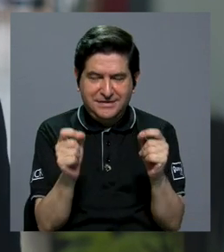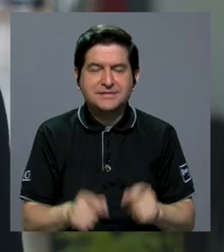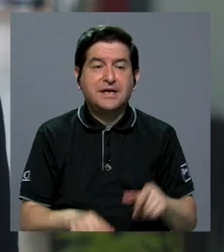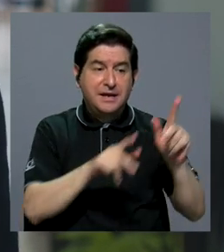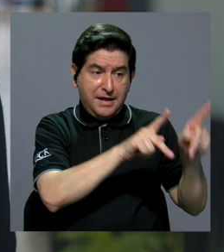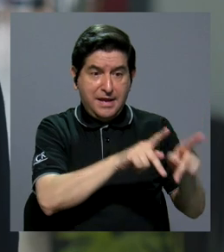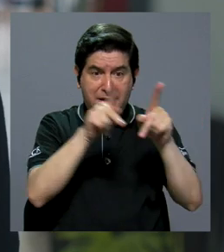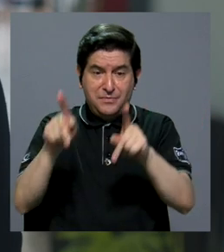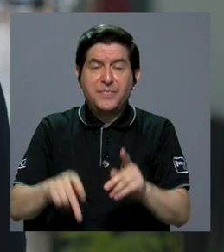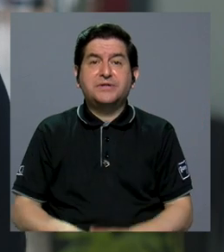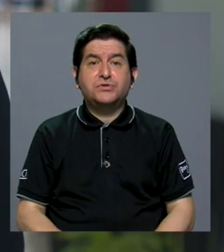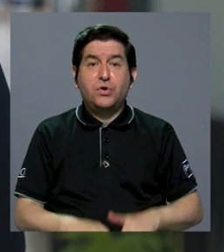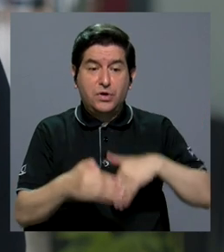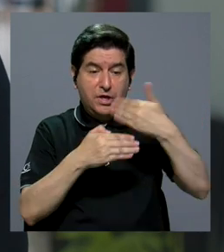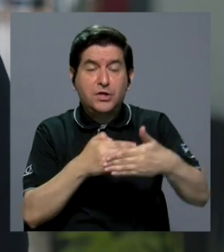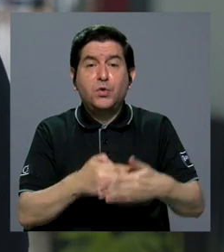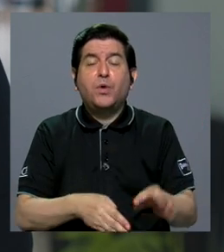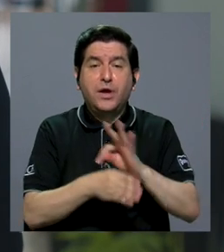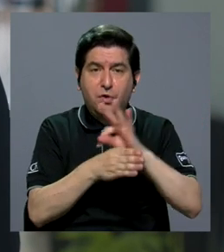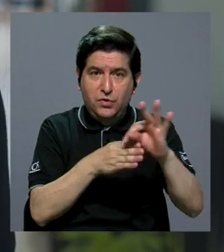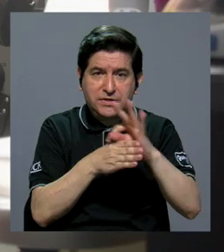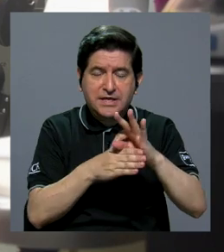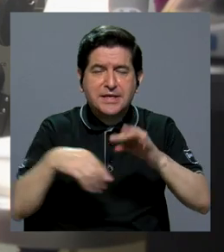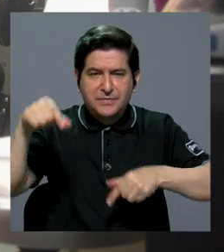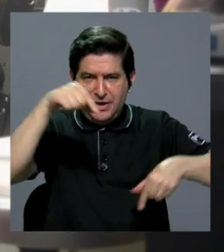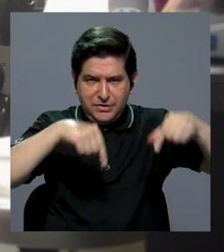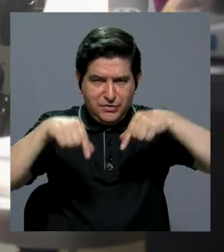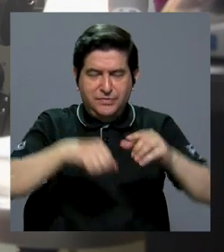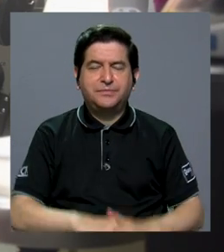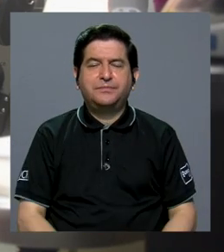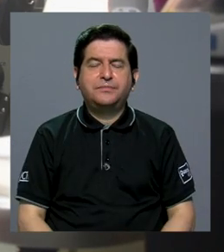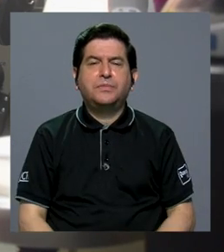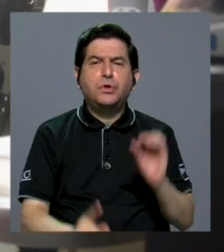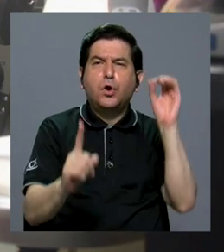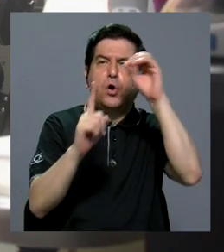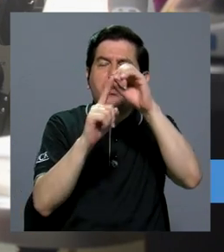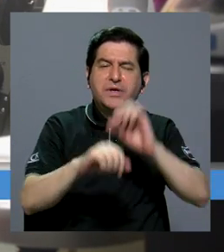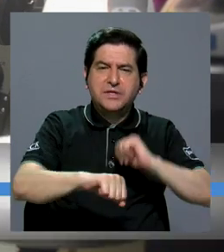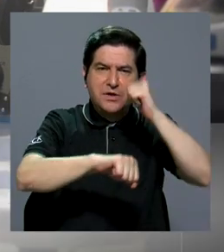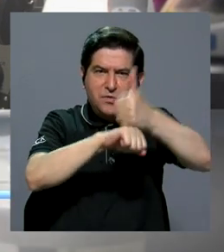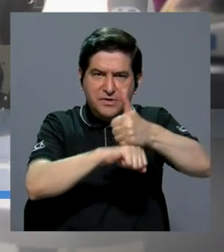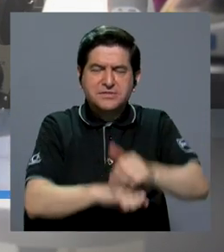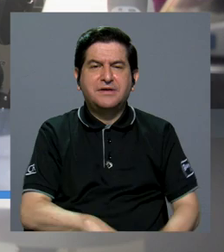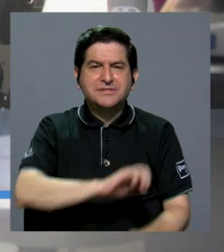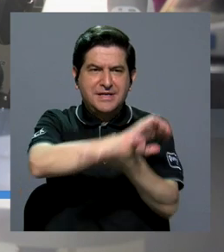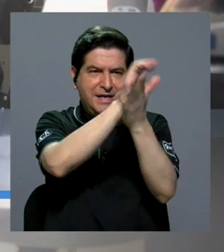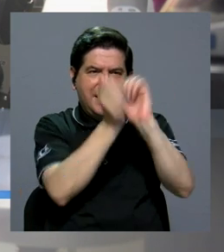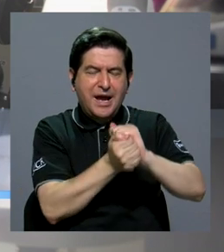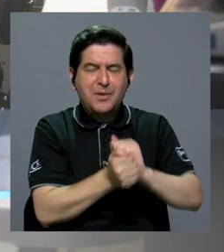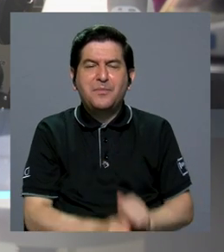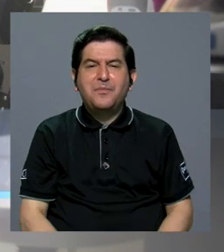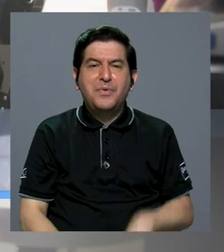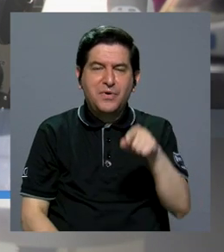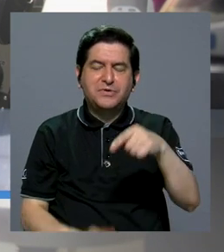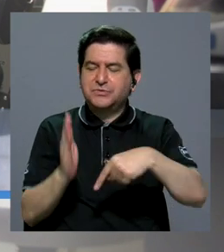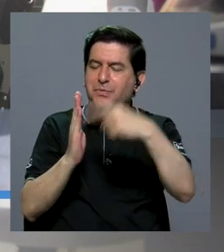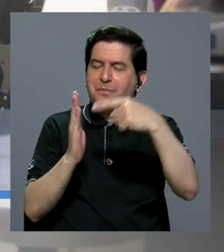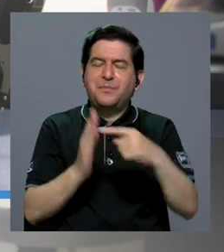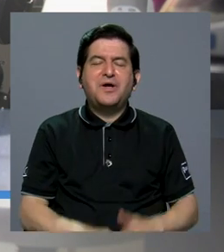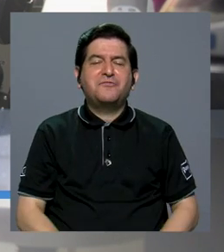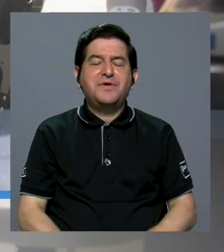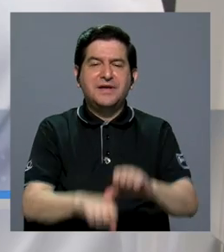en los pacientes tras recibir el tratamiento quimioterapéutico. El objetivo es caracterizar los cambios en el perfil